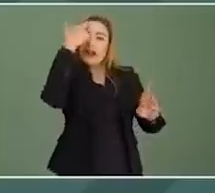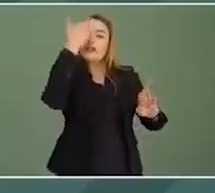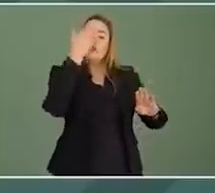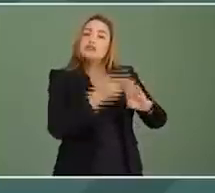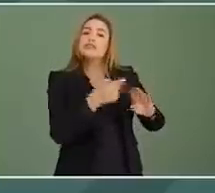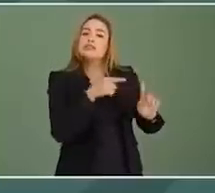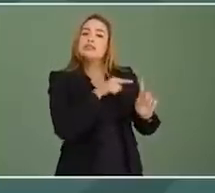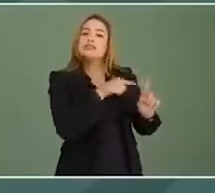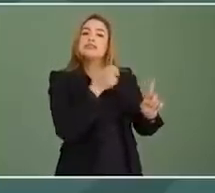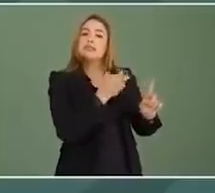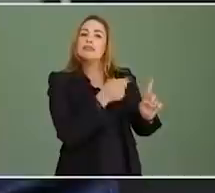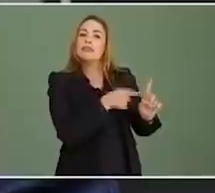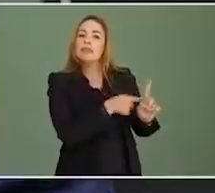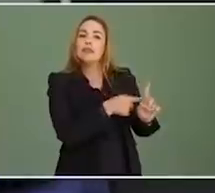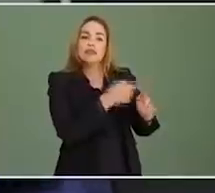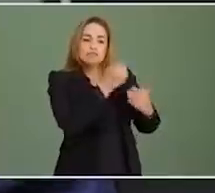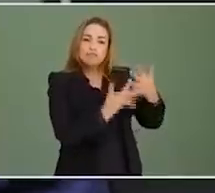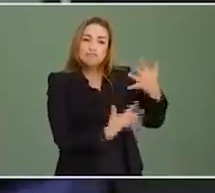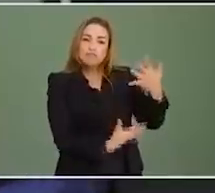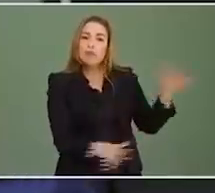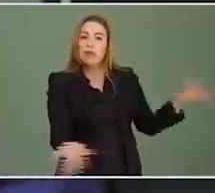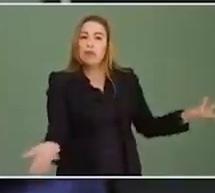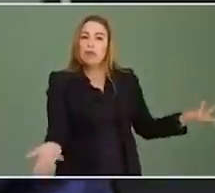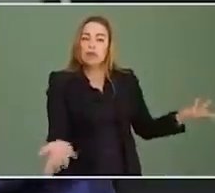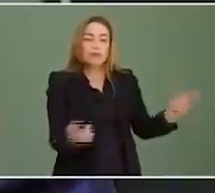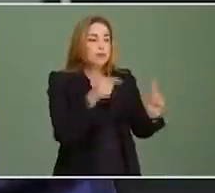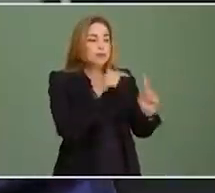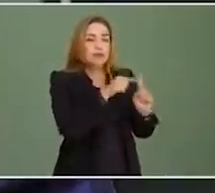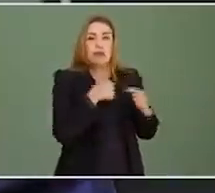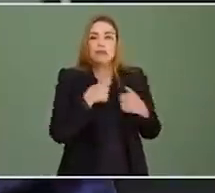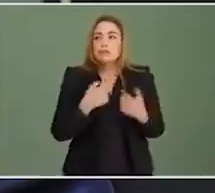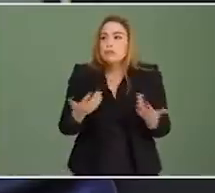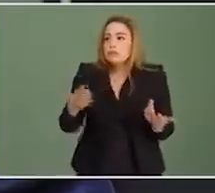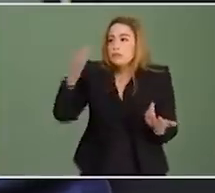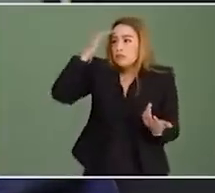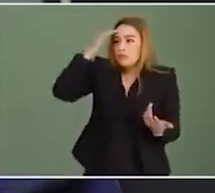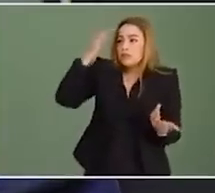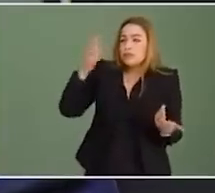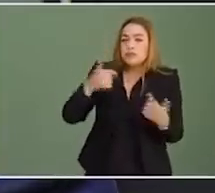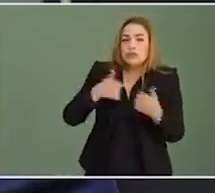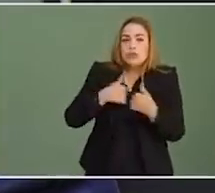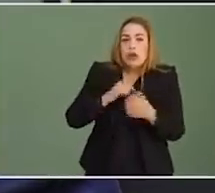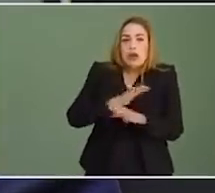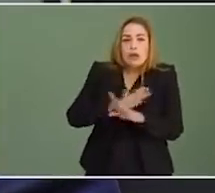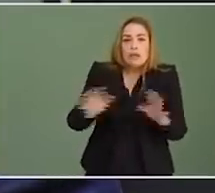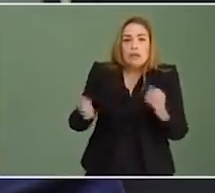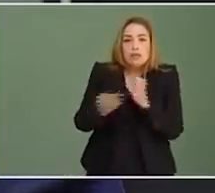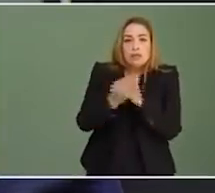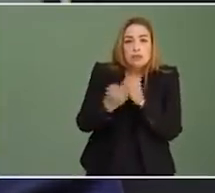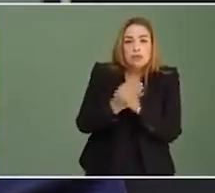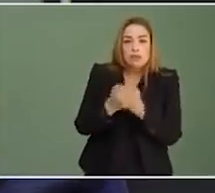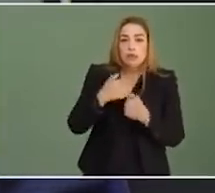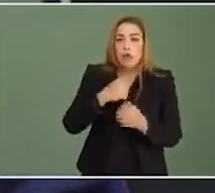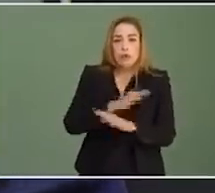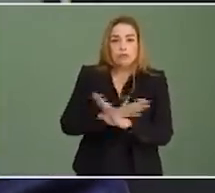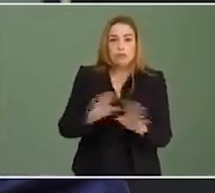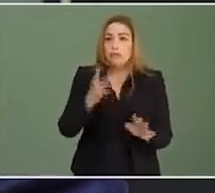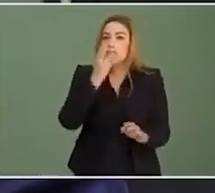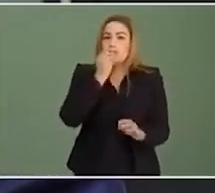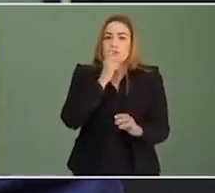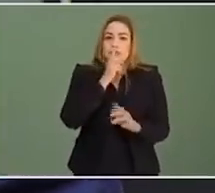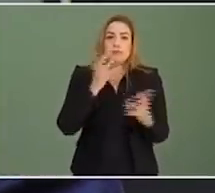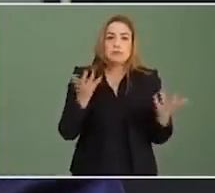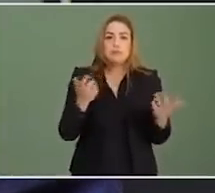defendiendo no me voy a quedar callado o sea este es un grave problema de la inseguridad